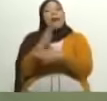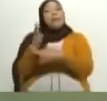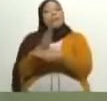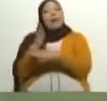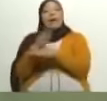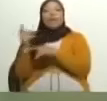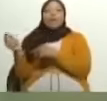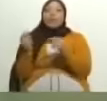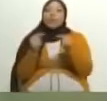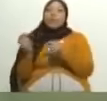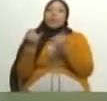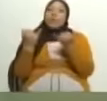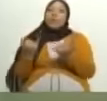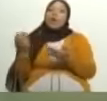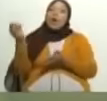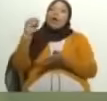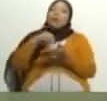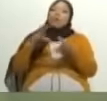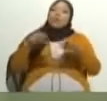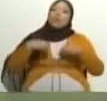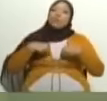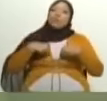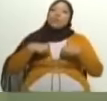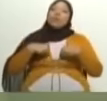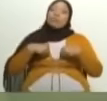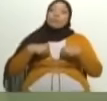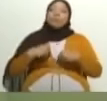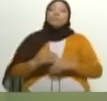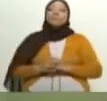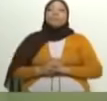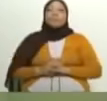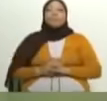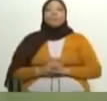conformado o que se ha retomado desde briston en Barbados